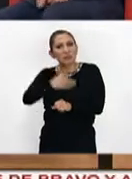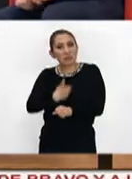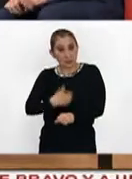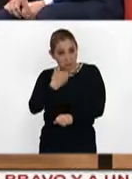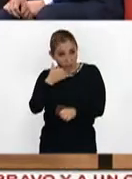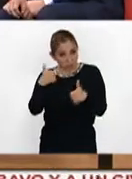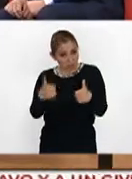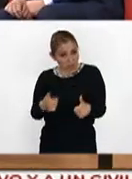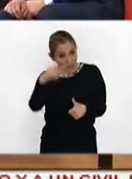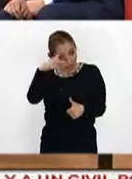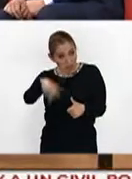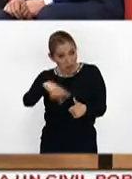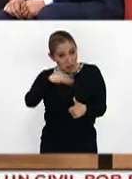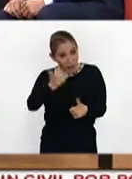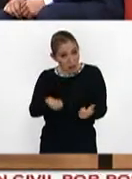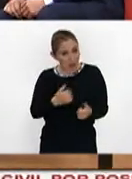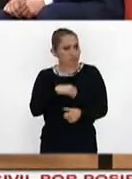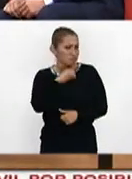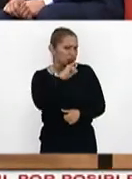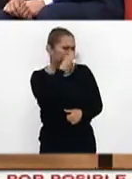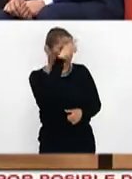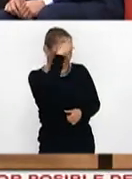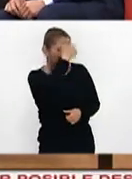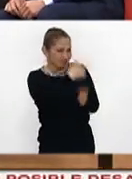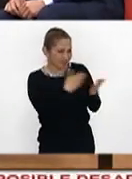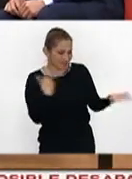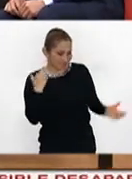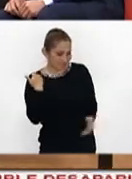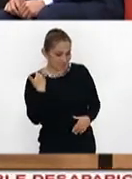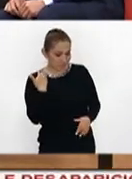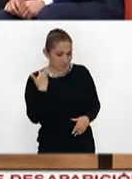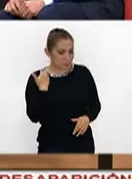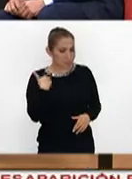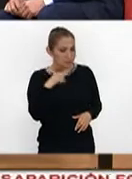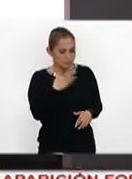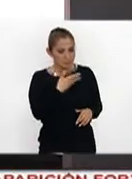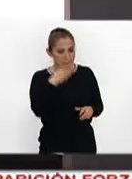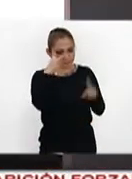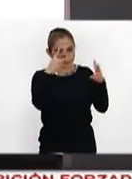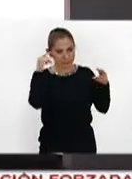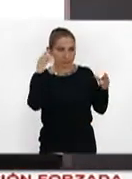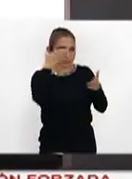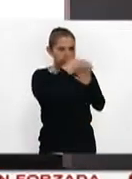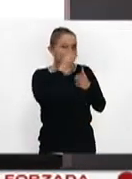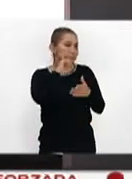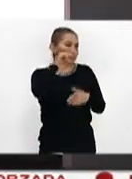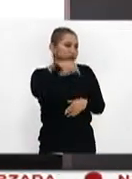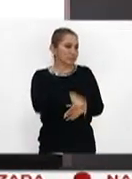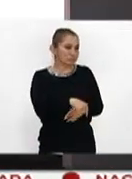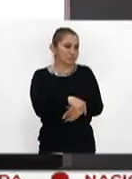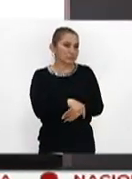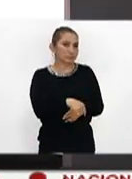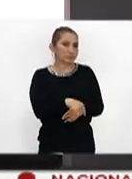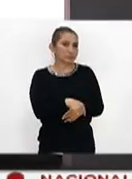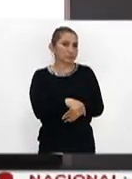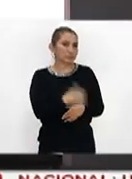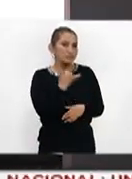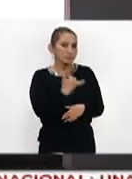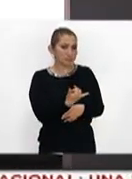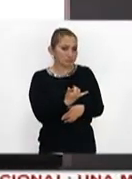buena, ¿no? En ese sentido. Sí, recordemos que hace poco tuvimos la visita de la canciller.